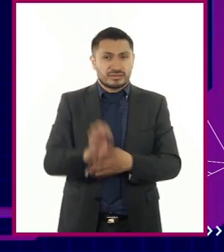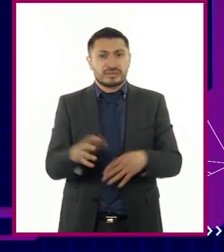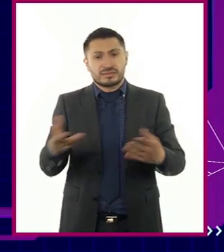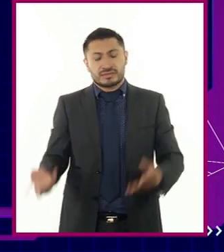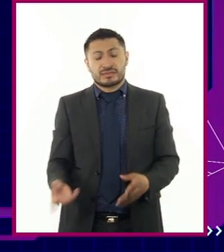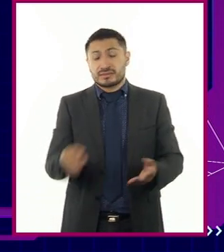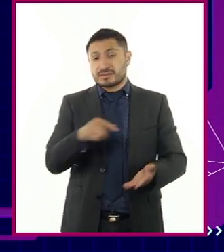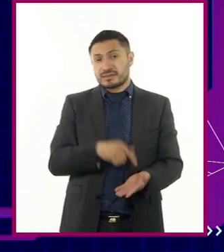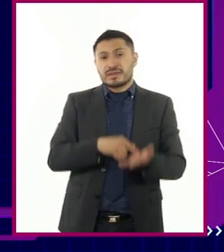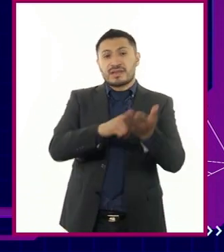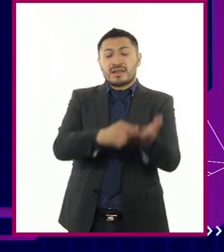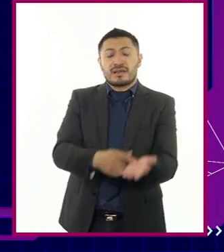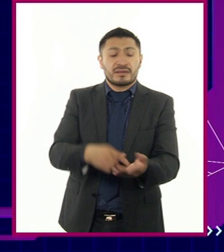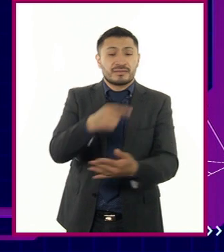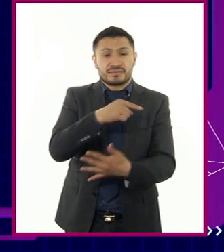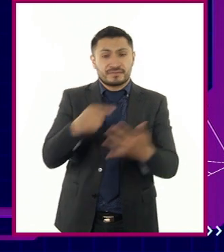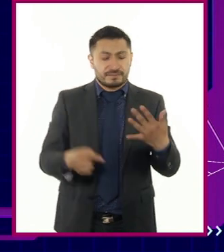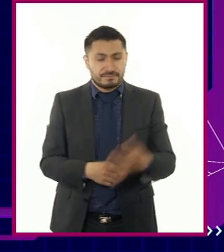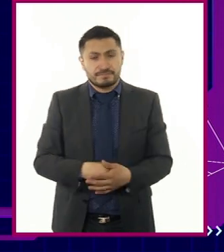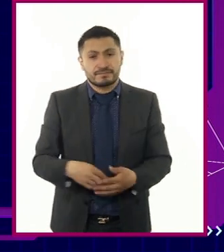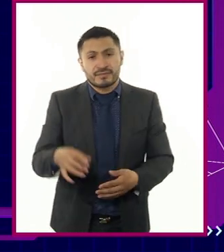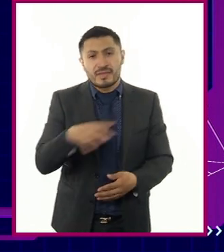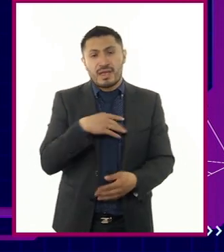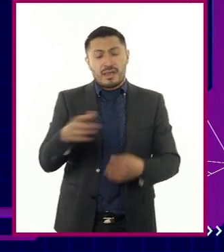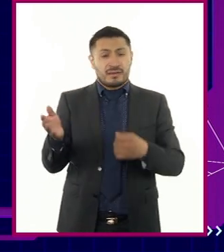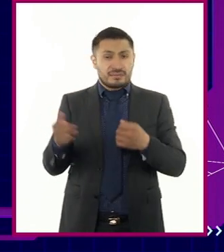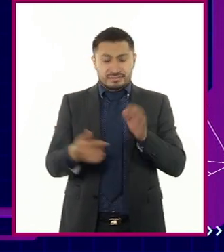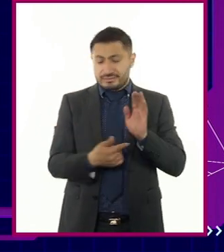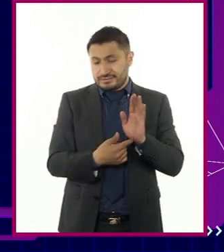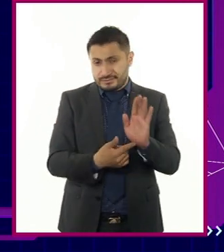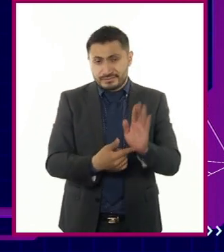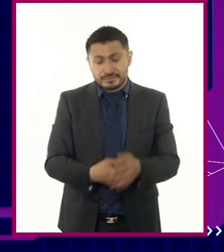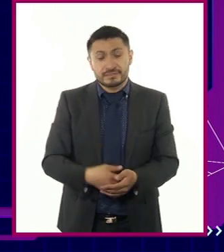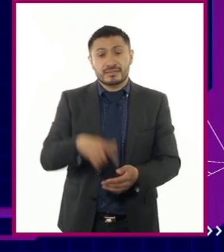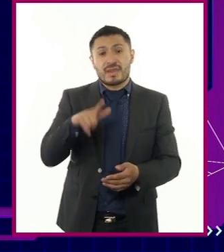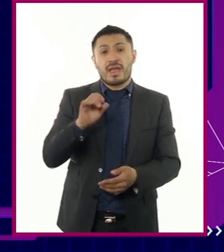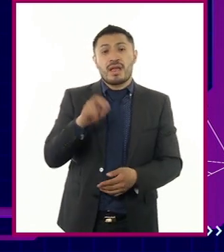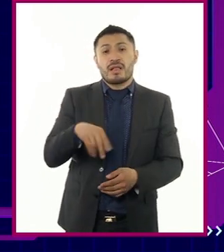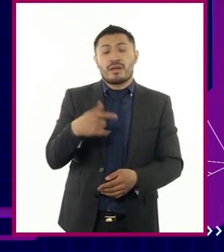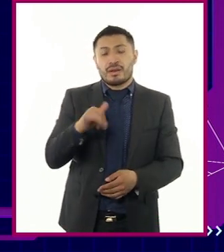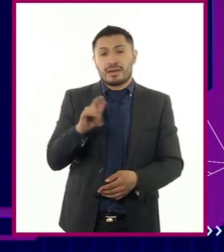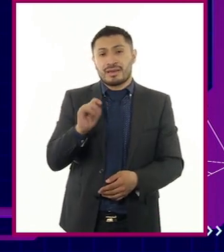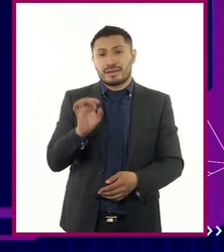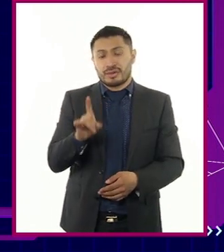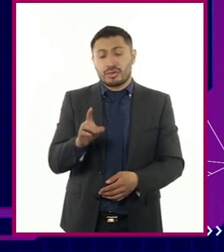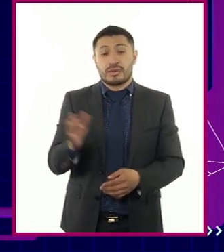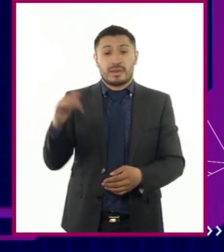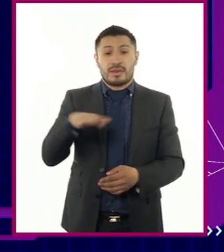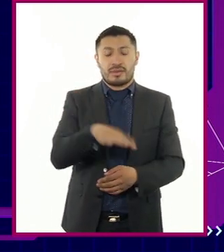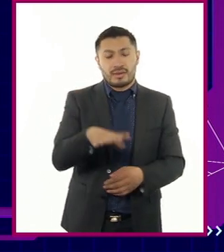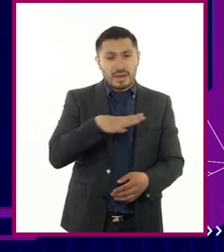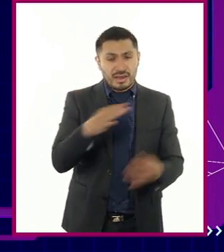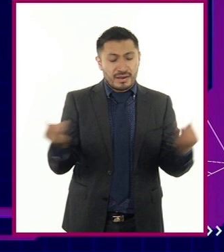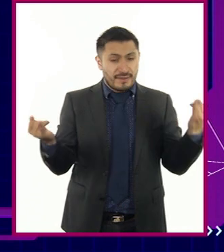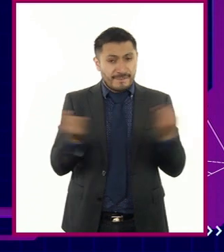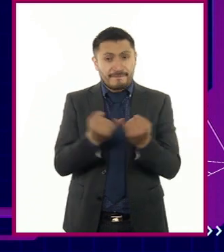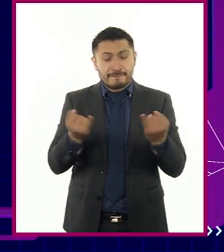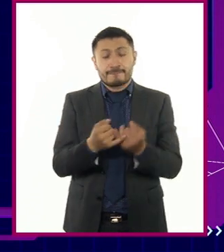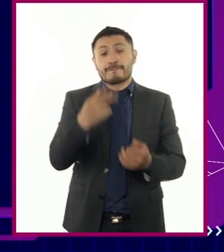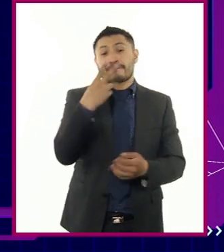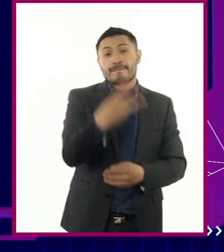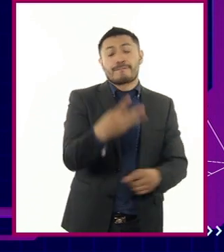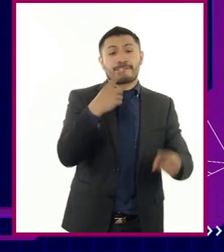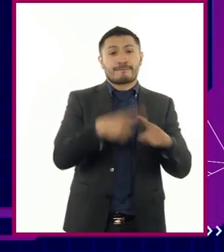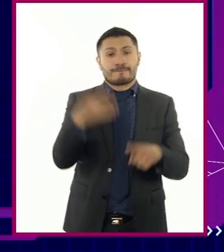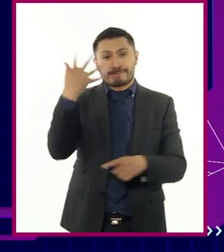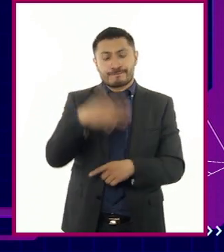se plantean las operaciones y se obtiene lo siguiente. La longitud de onda es igual al cociente de 3 por 10 a la 8